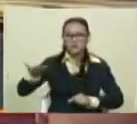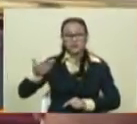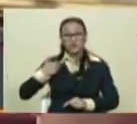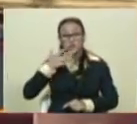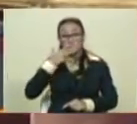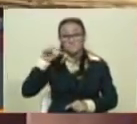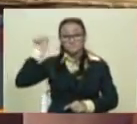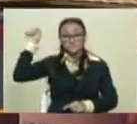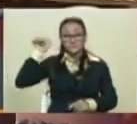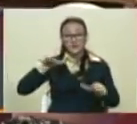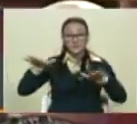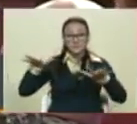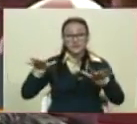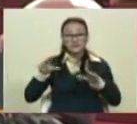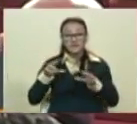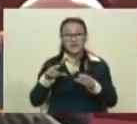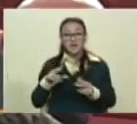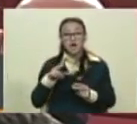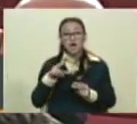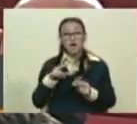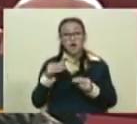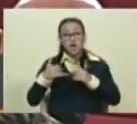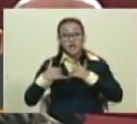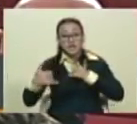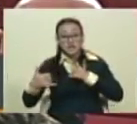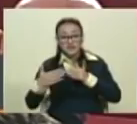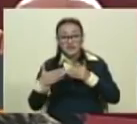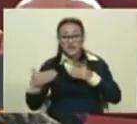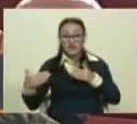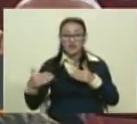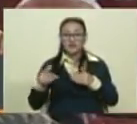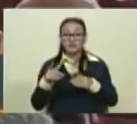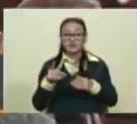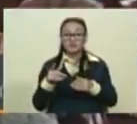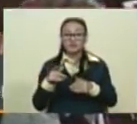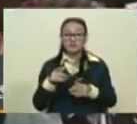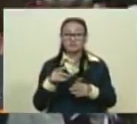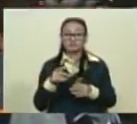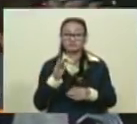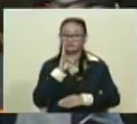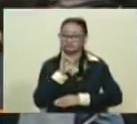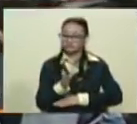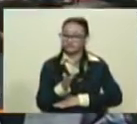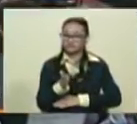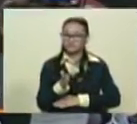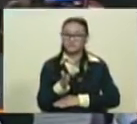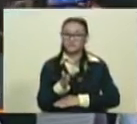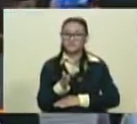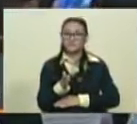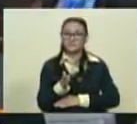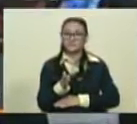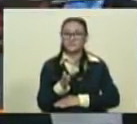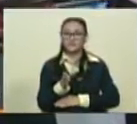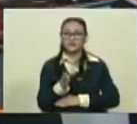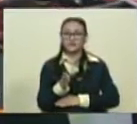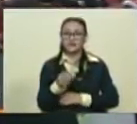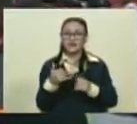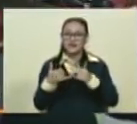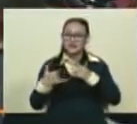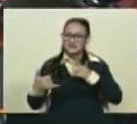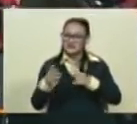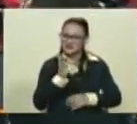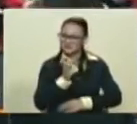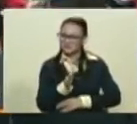del Movimiento de Países No Alineados, es la línea central, valga la expresión, es la línea